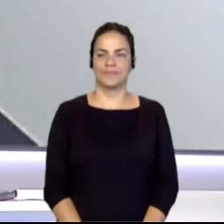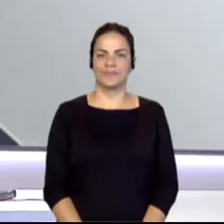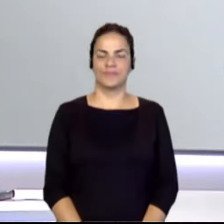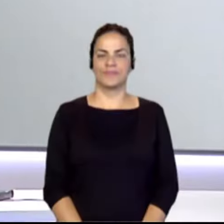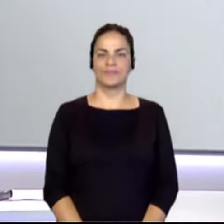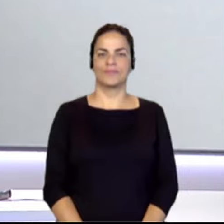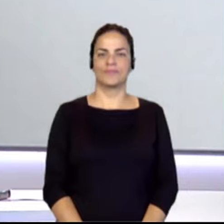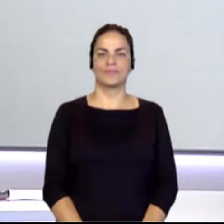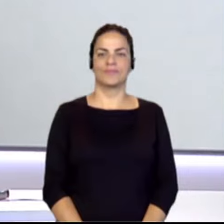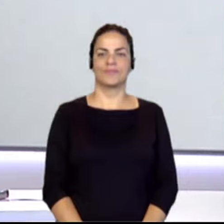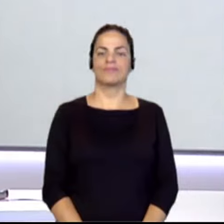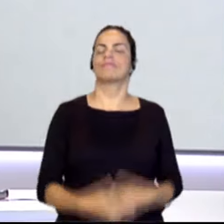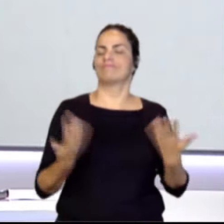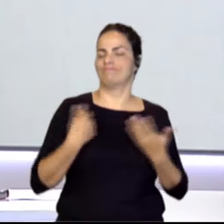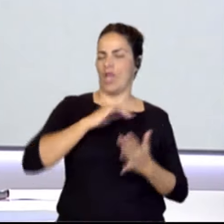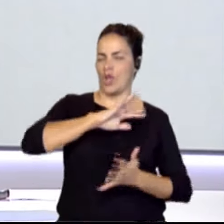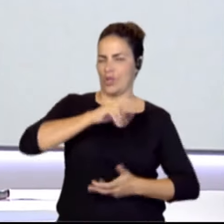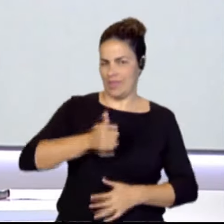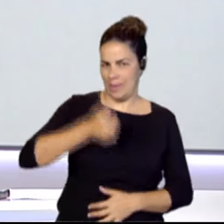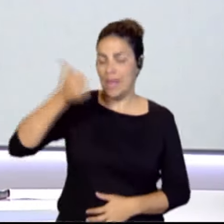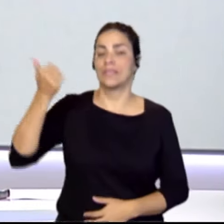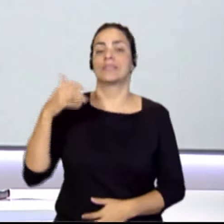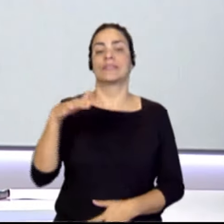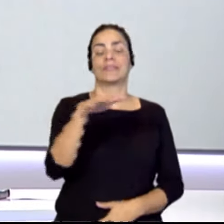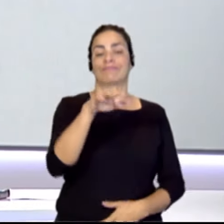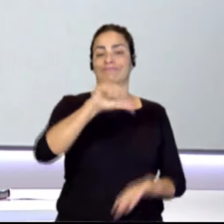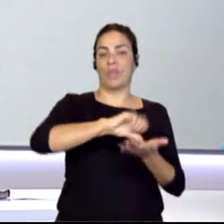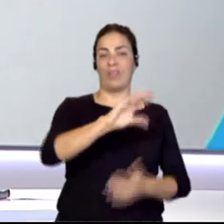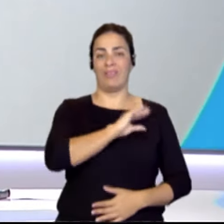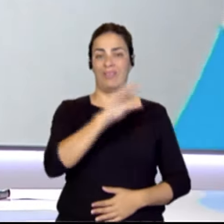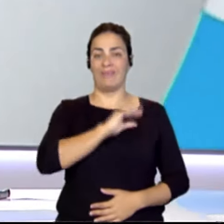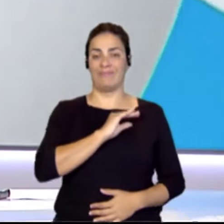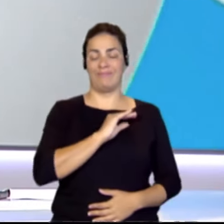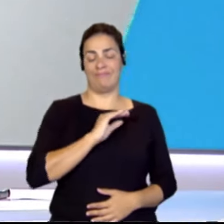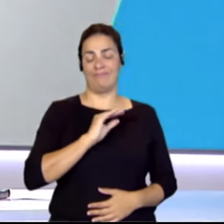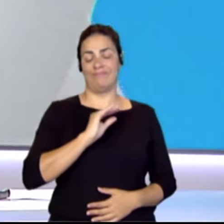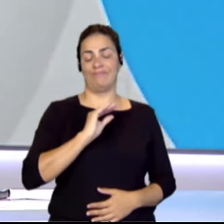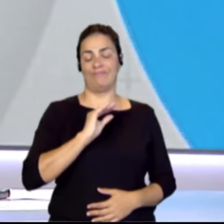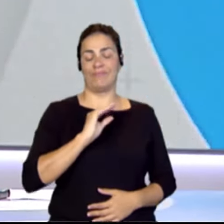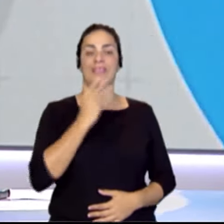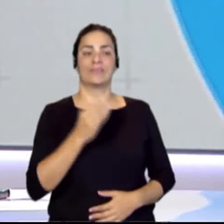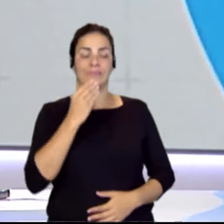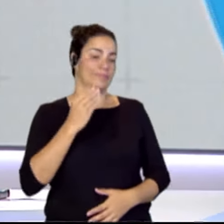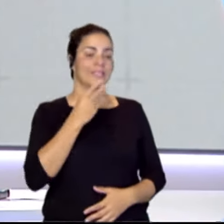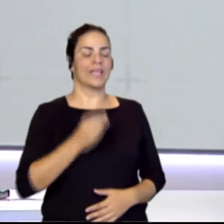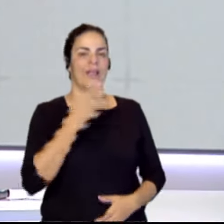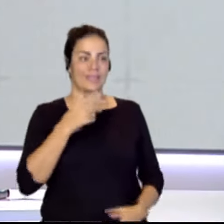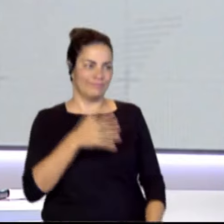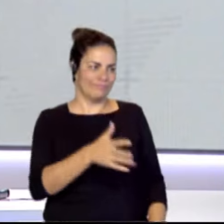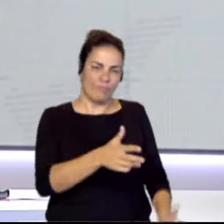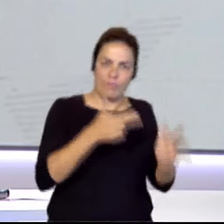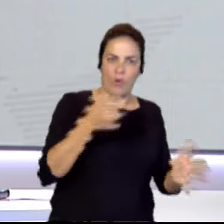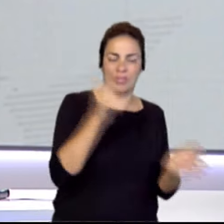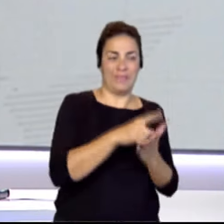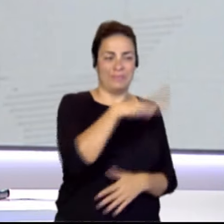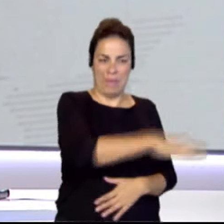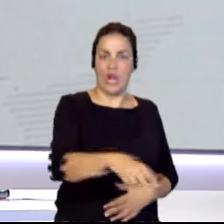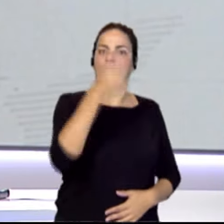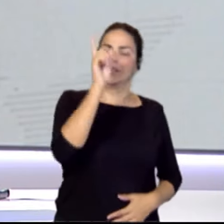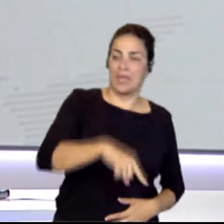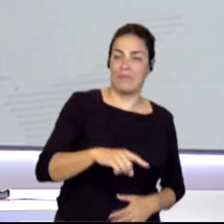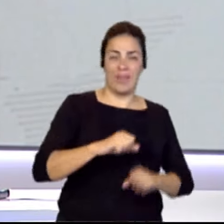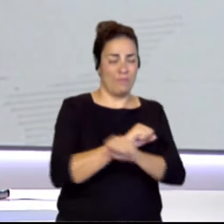as más noticias en la ciudad de gaza un nuevo ataque israelí ha matado 11 personas incluidos a varios menores los bombardeos sionistas en